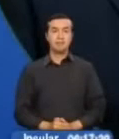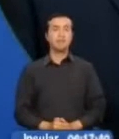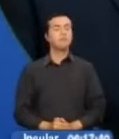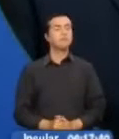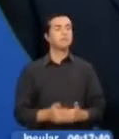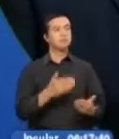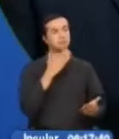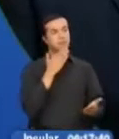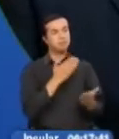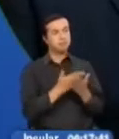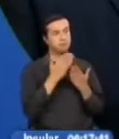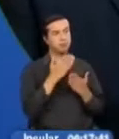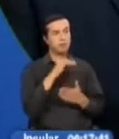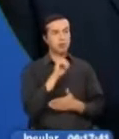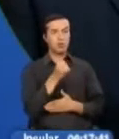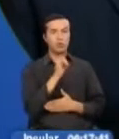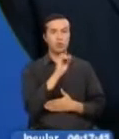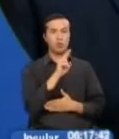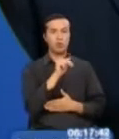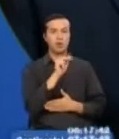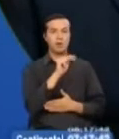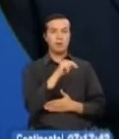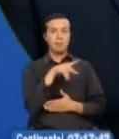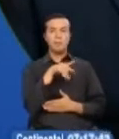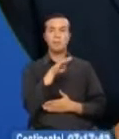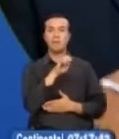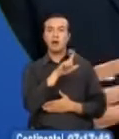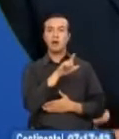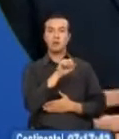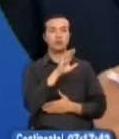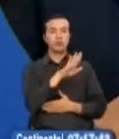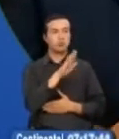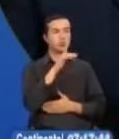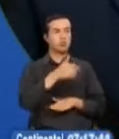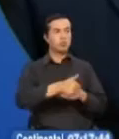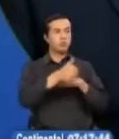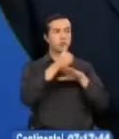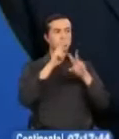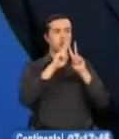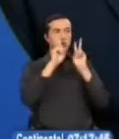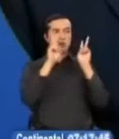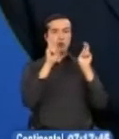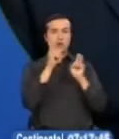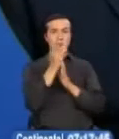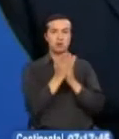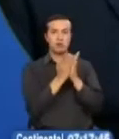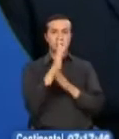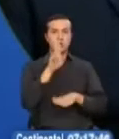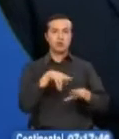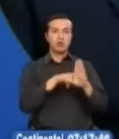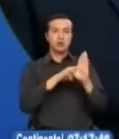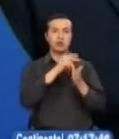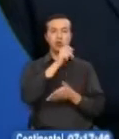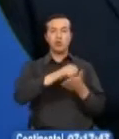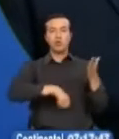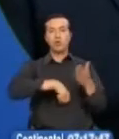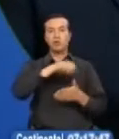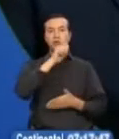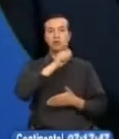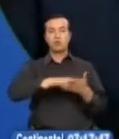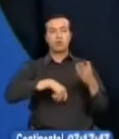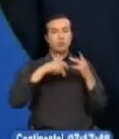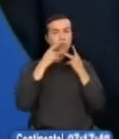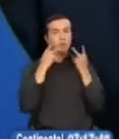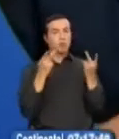bien le agradecemos entonces a juan pabló bermeo el es el titular del servicio nacional de contratación pública